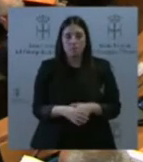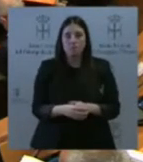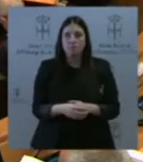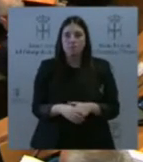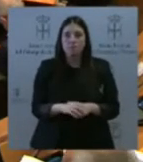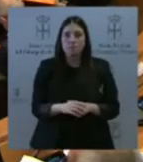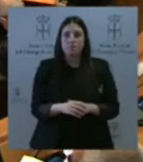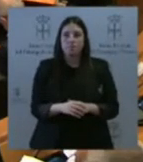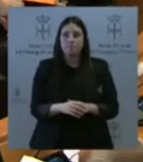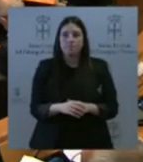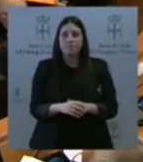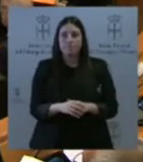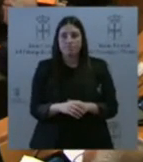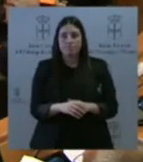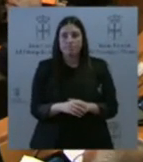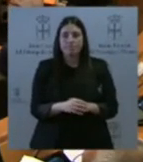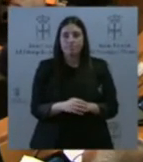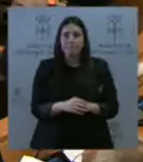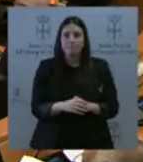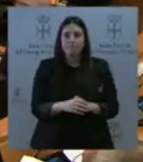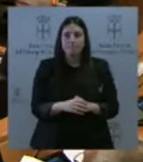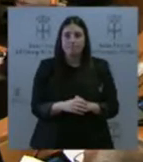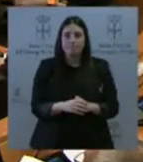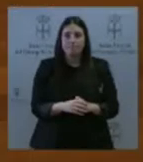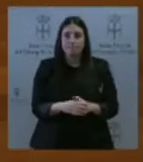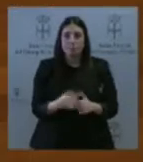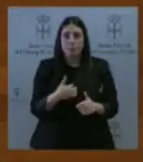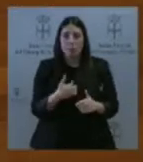y me temo que voy a hacerlo. Bueno.